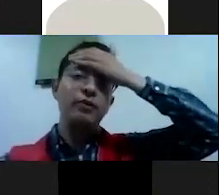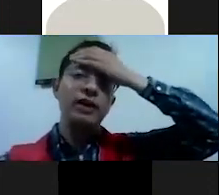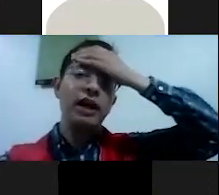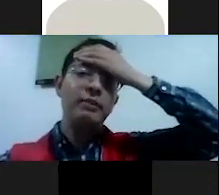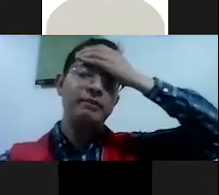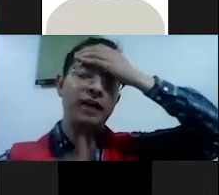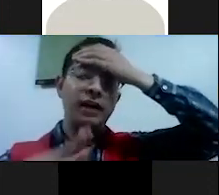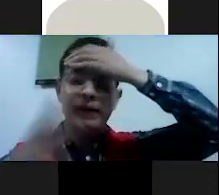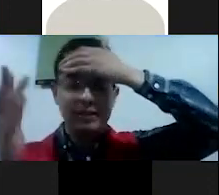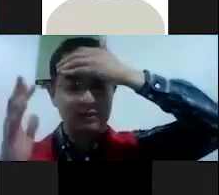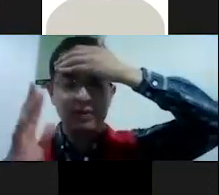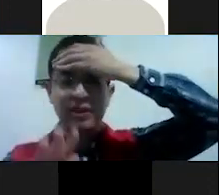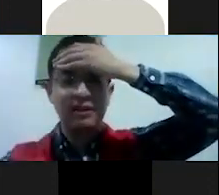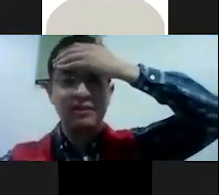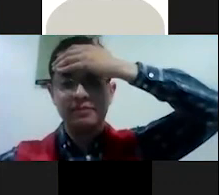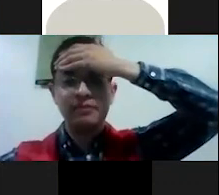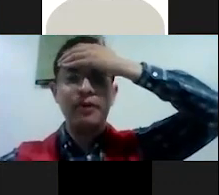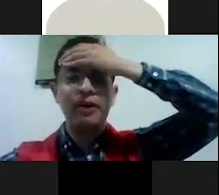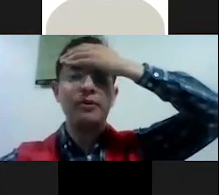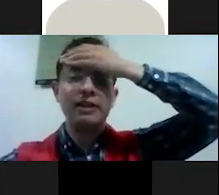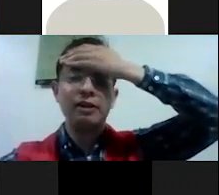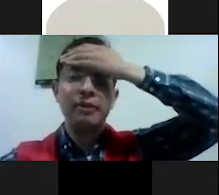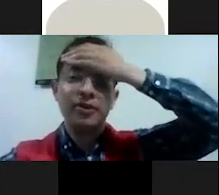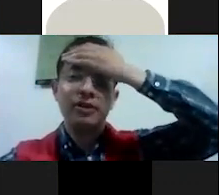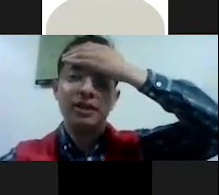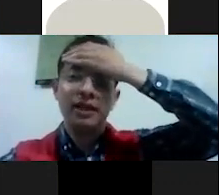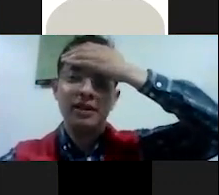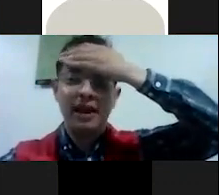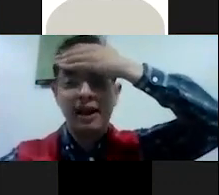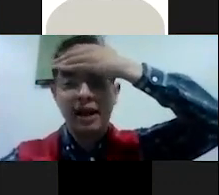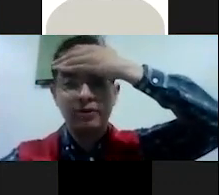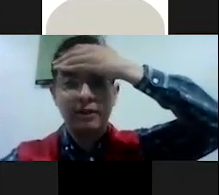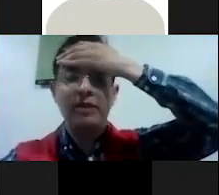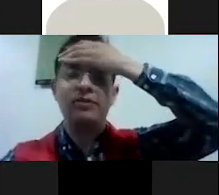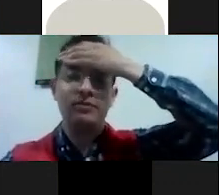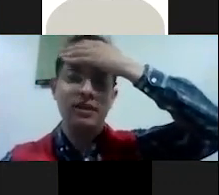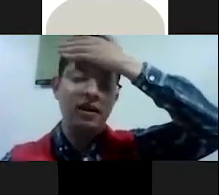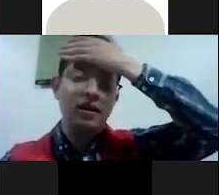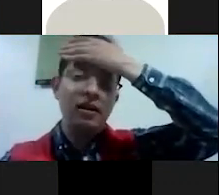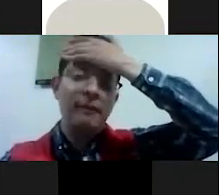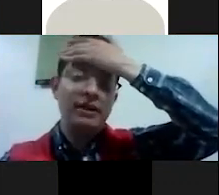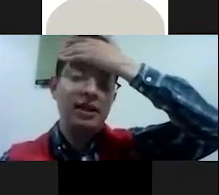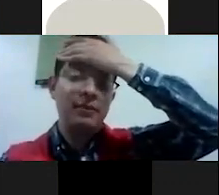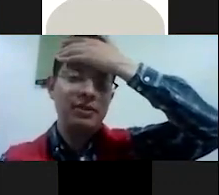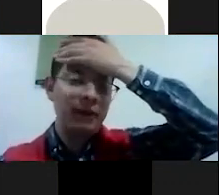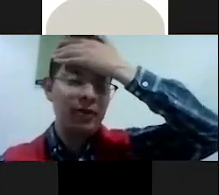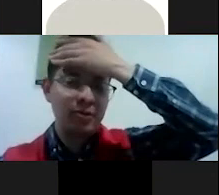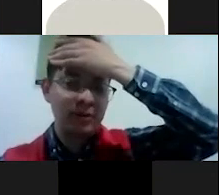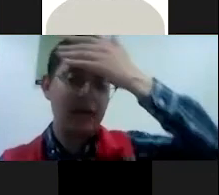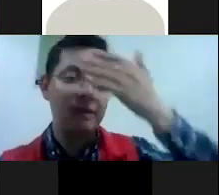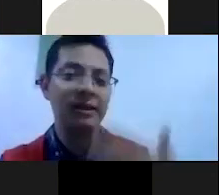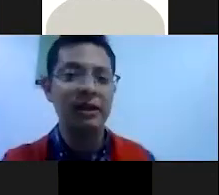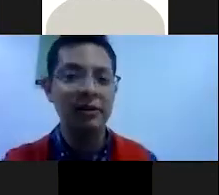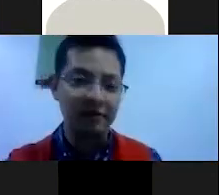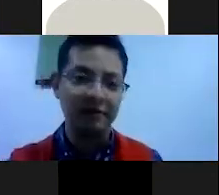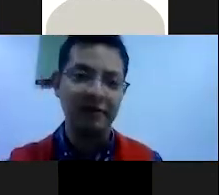puede olvidar y tal vez, no sé, podamos hacer presión también en la otra mano. ¿Y qué pasa si tenemos la mano sobre la